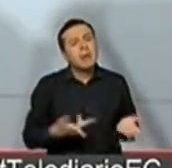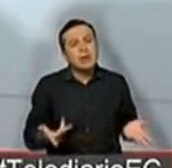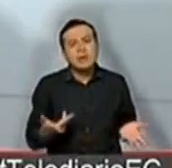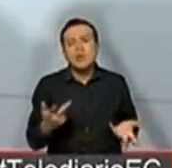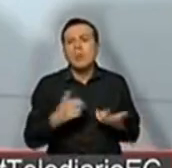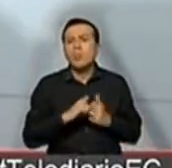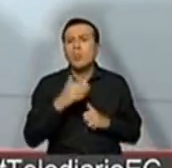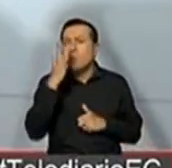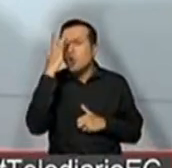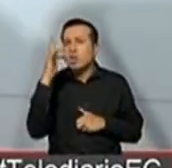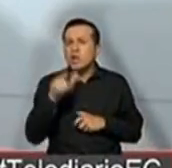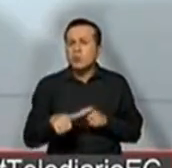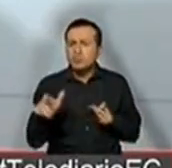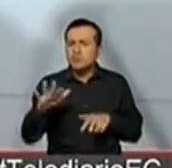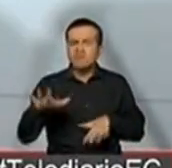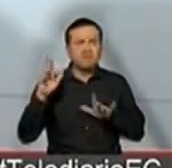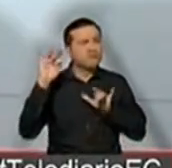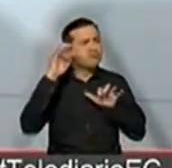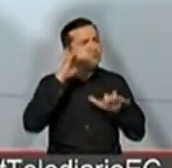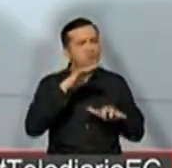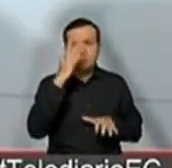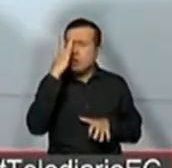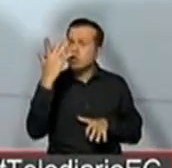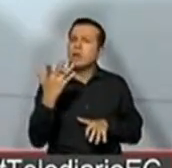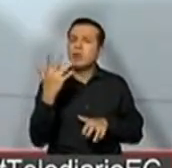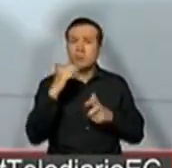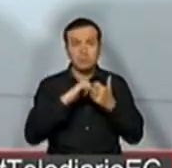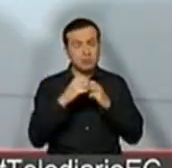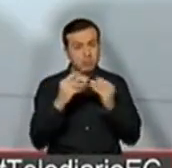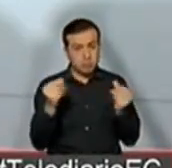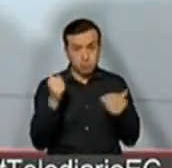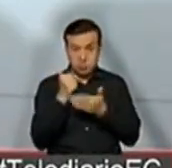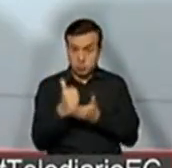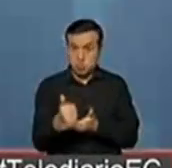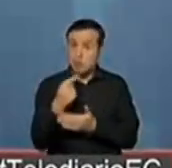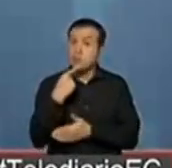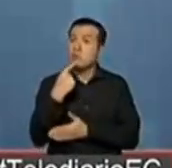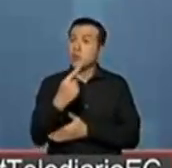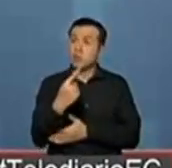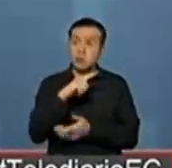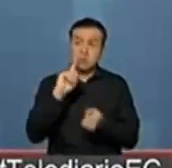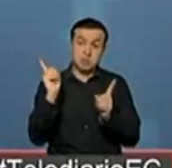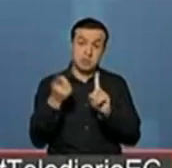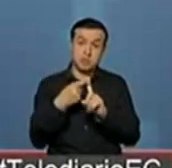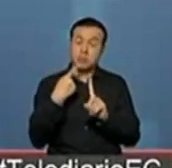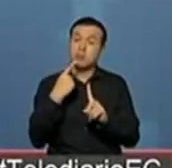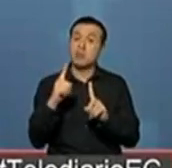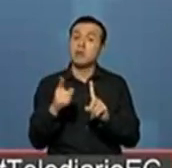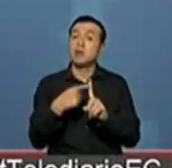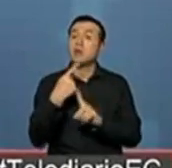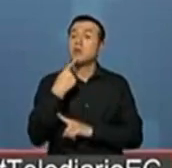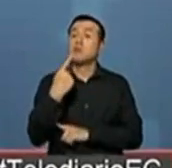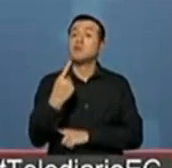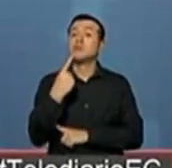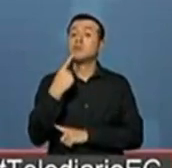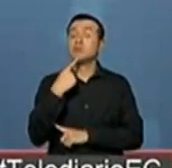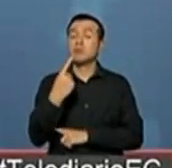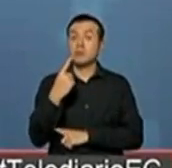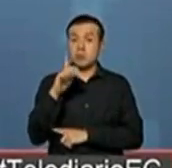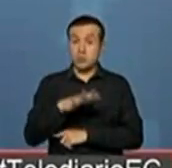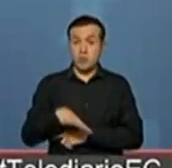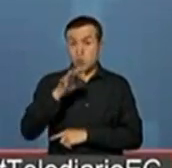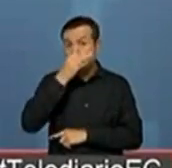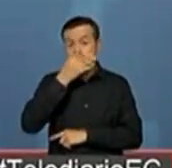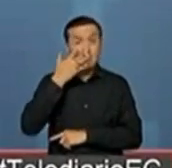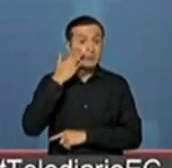el motivo de su reclamo y tratar de solucionarlo. Bueno, ayer lo dijeron, por un lado, porque mencionaron de que los sectores amazónicos